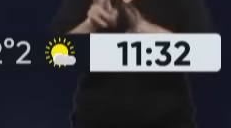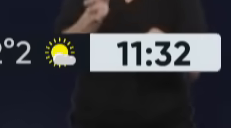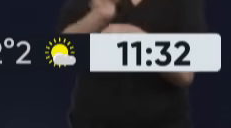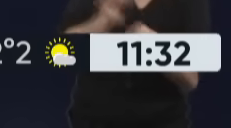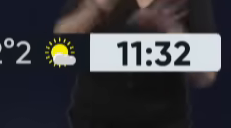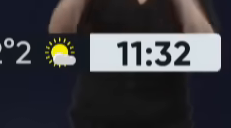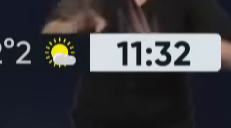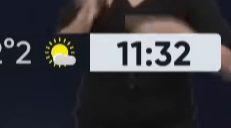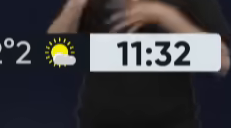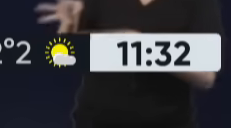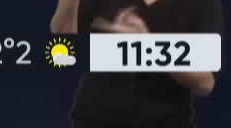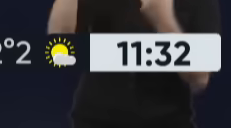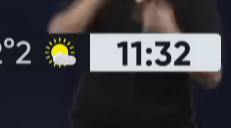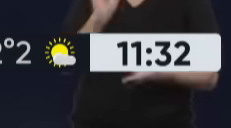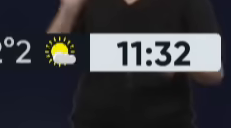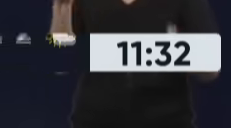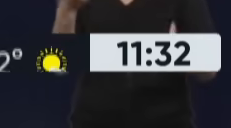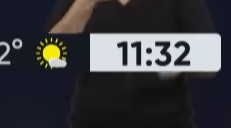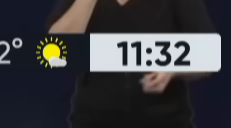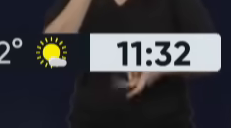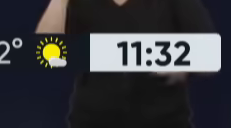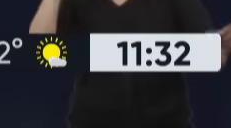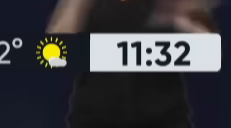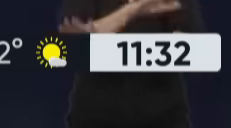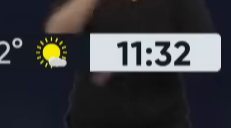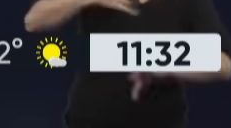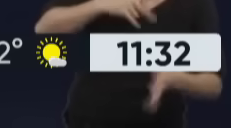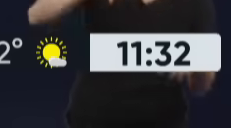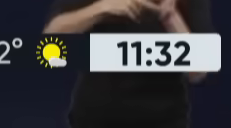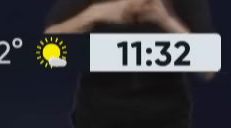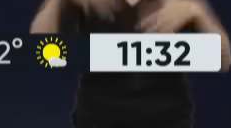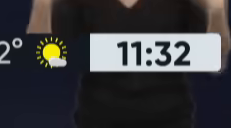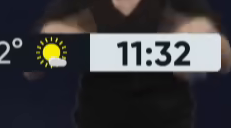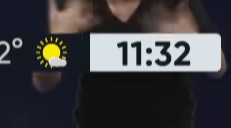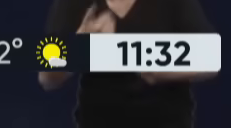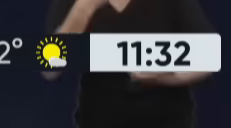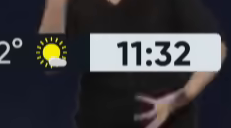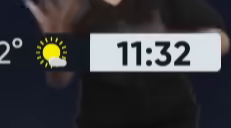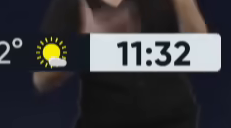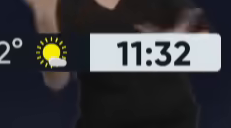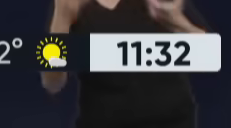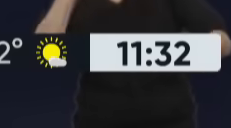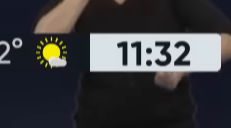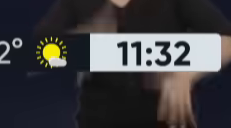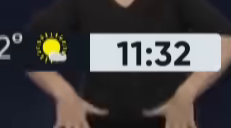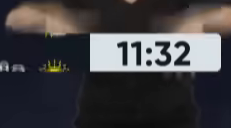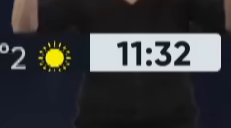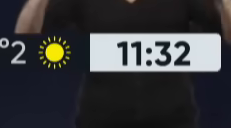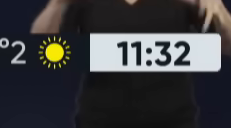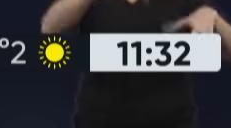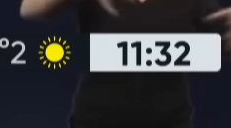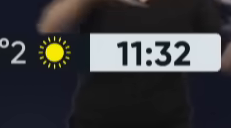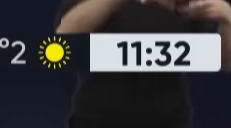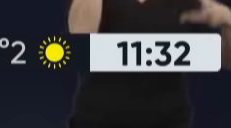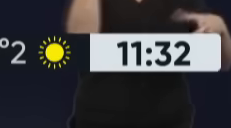y respuesta ante catástrofes como inundaciones o incendios. El propósito de este nuevo